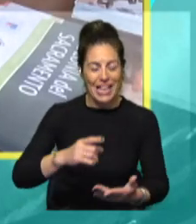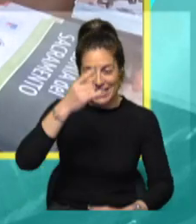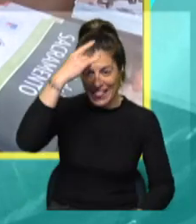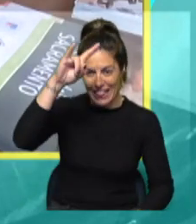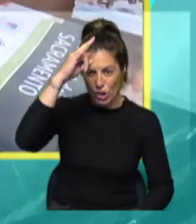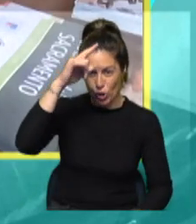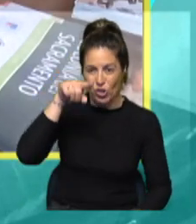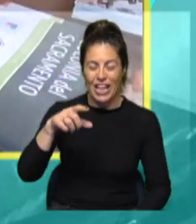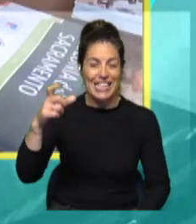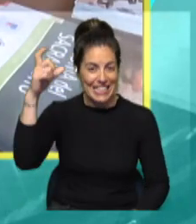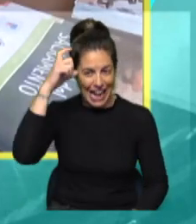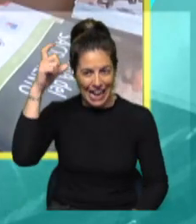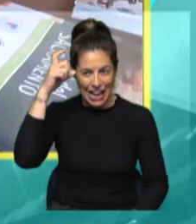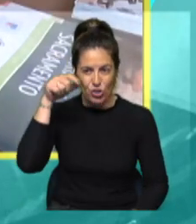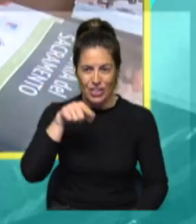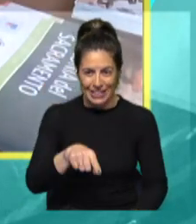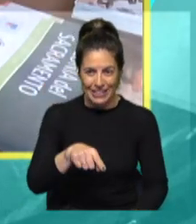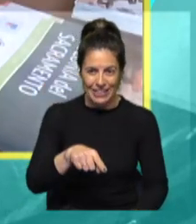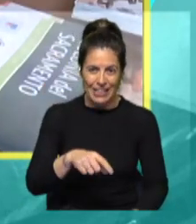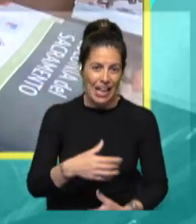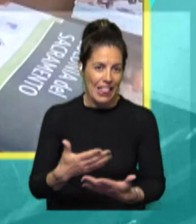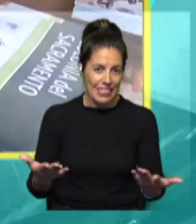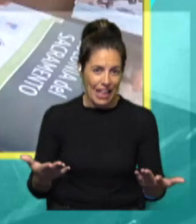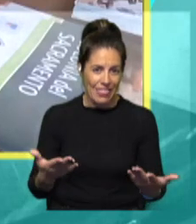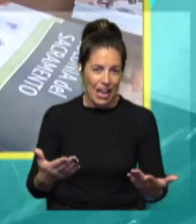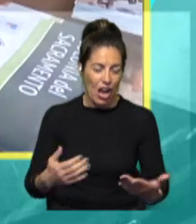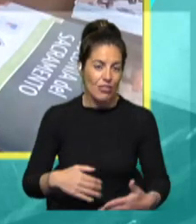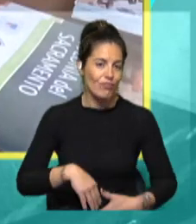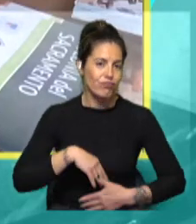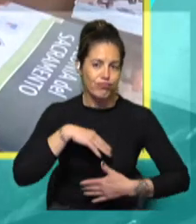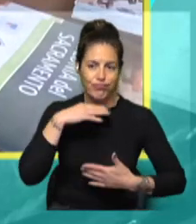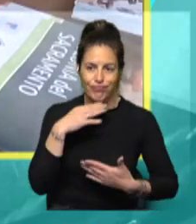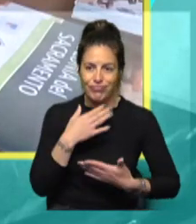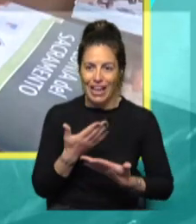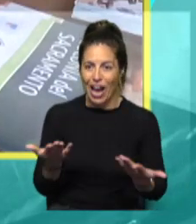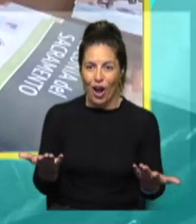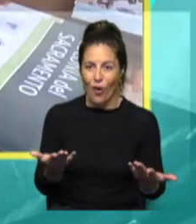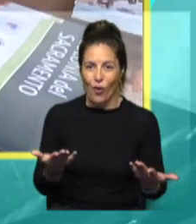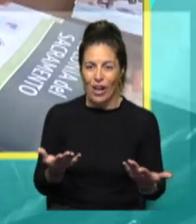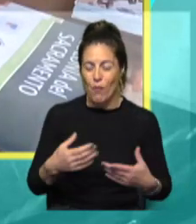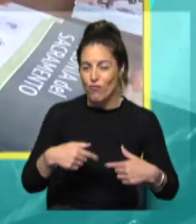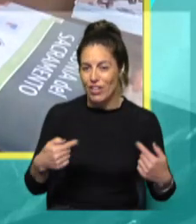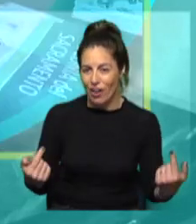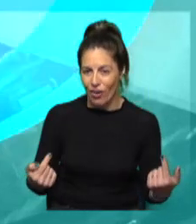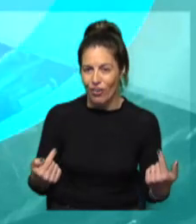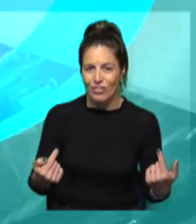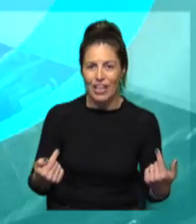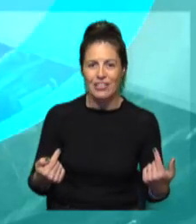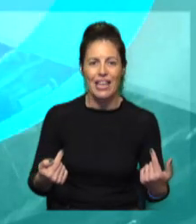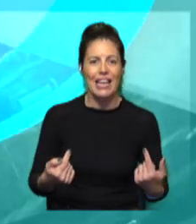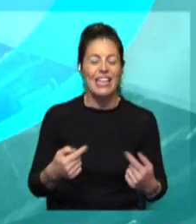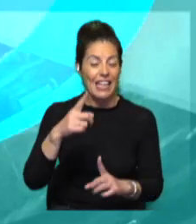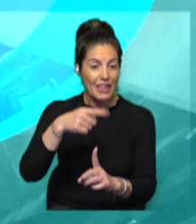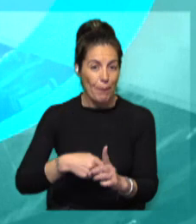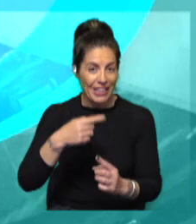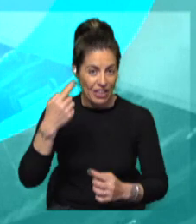Carlos, monumental, así que nada, se nos desborda el corazón en este mes de la diversidad, junto a tantos